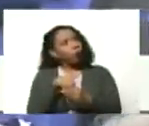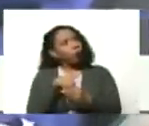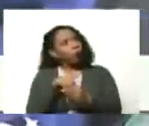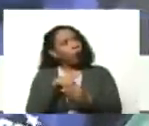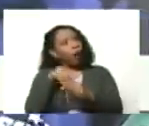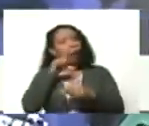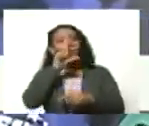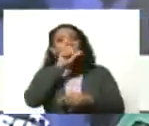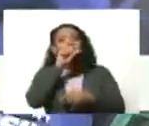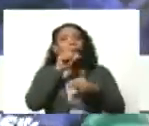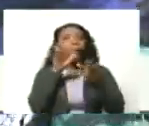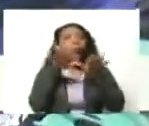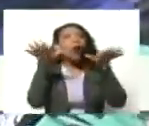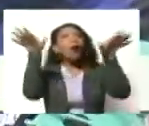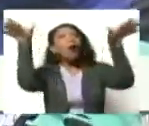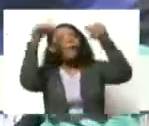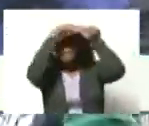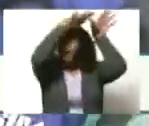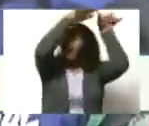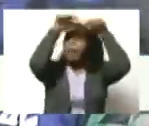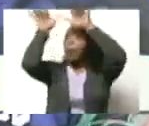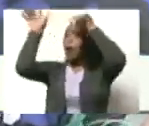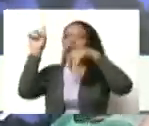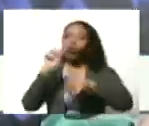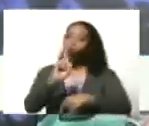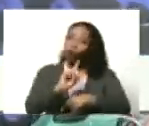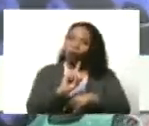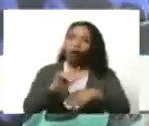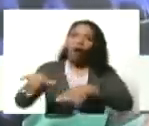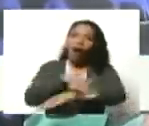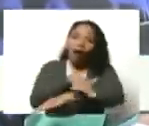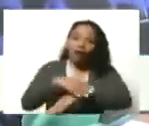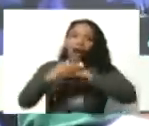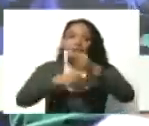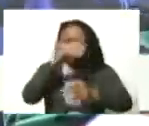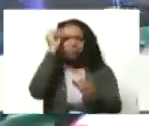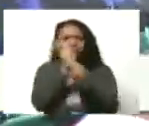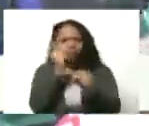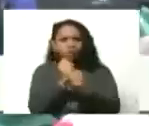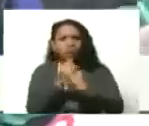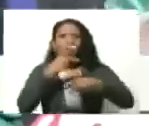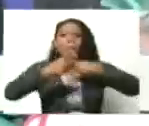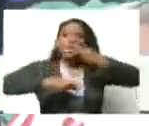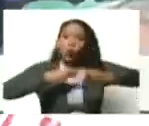pajaritos preñados. No, se hace en la calle. Se hace trabajando, se hace haciendo